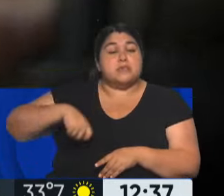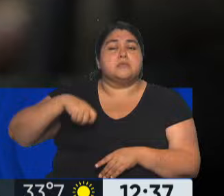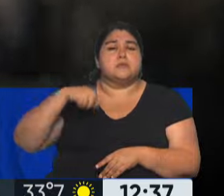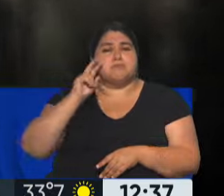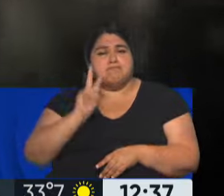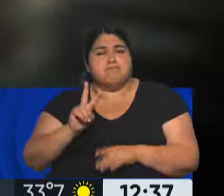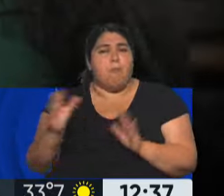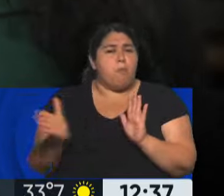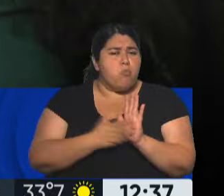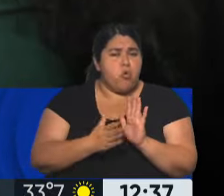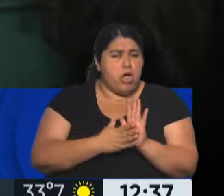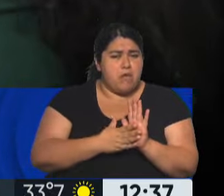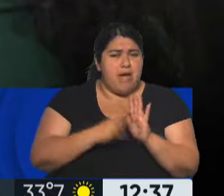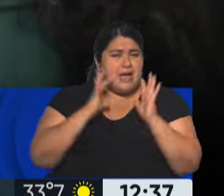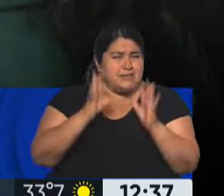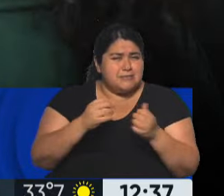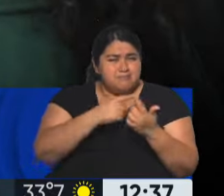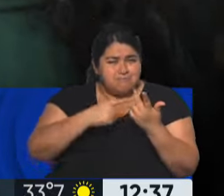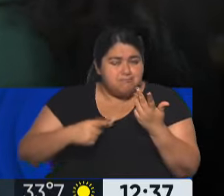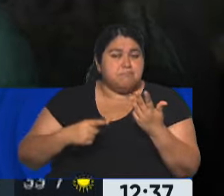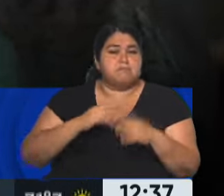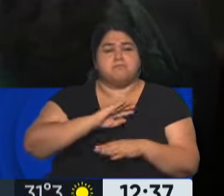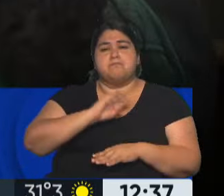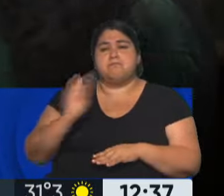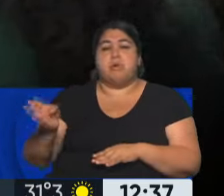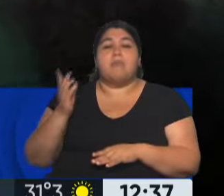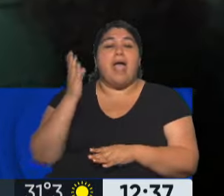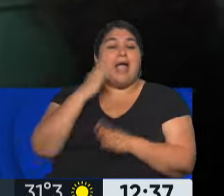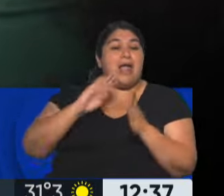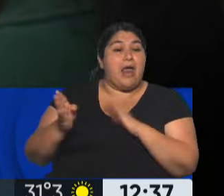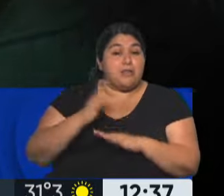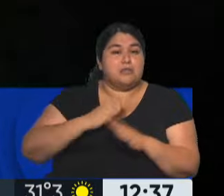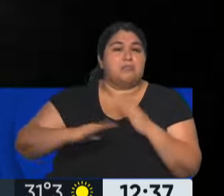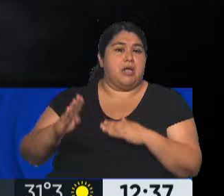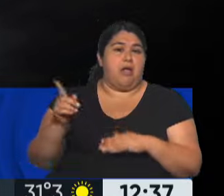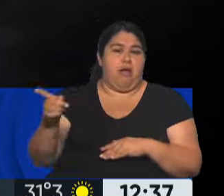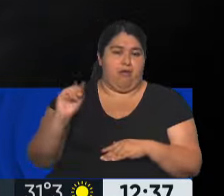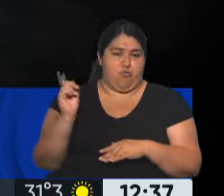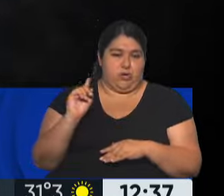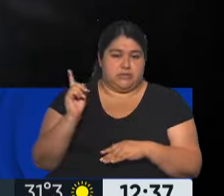pruebas suficientes para incriminar al Karateka Martínez y lo absolvieron.